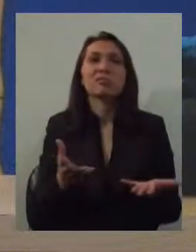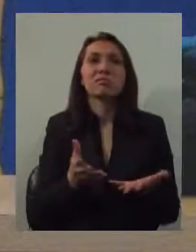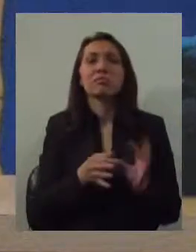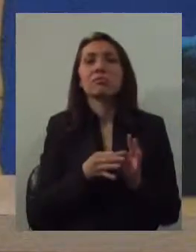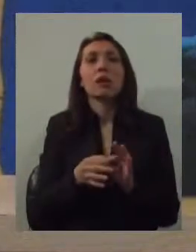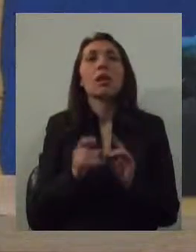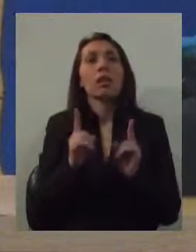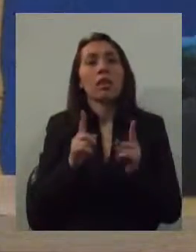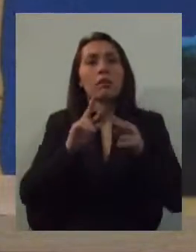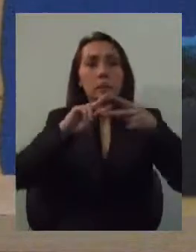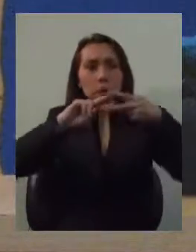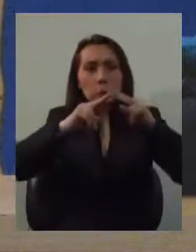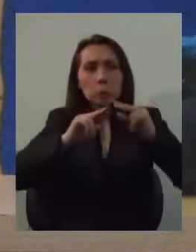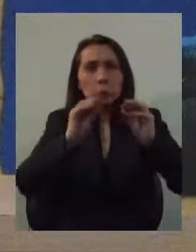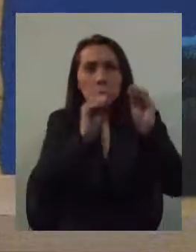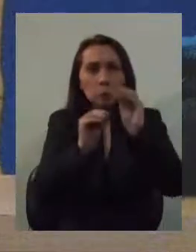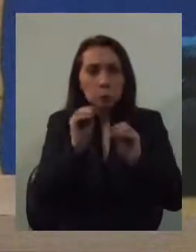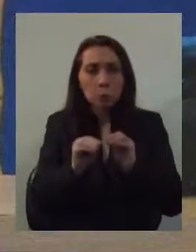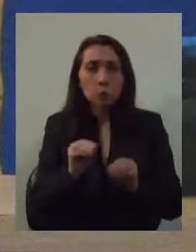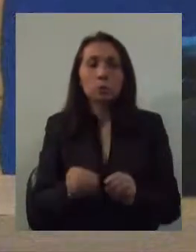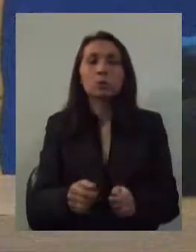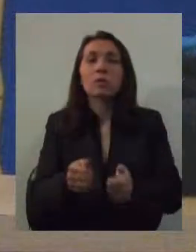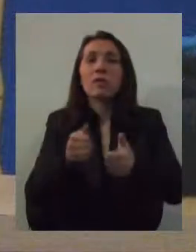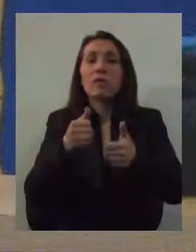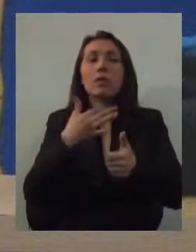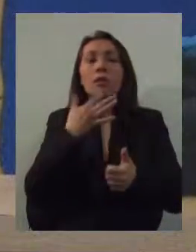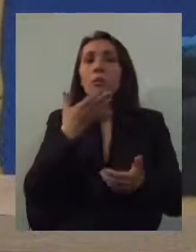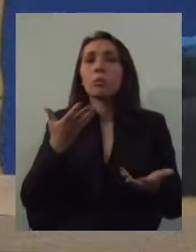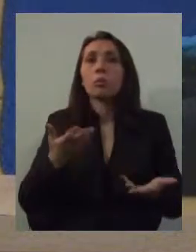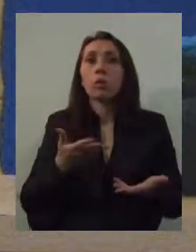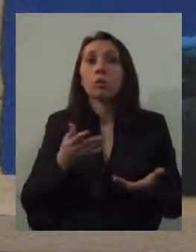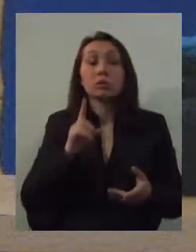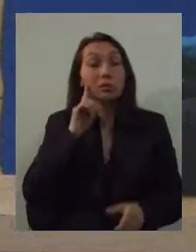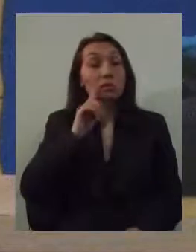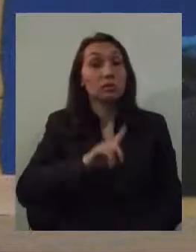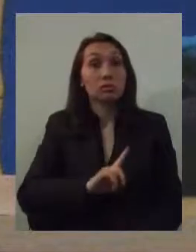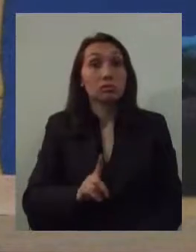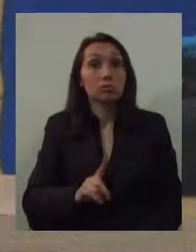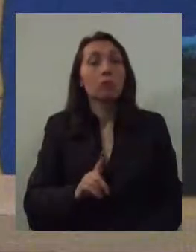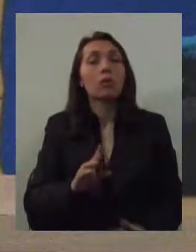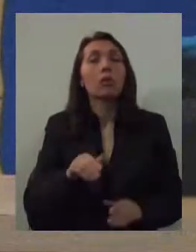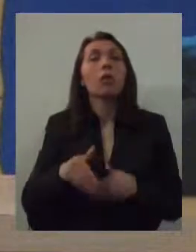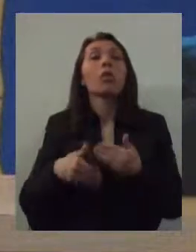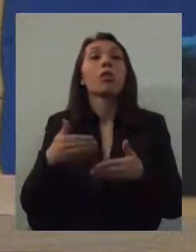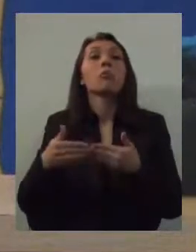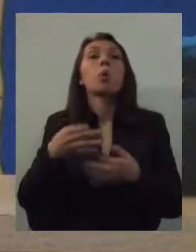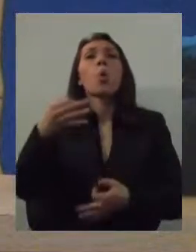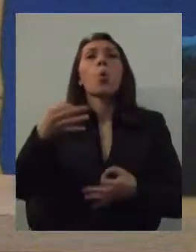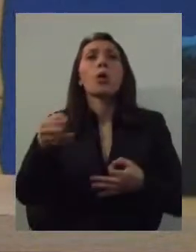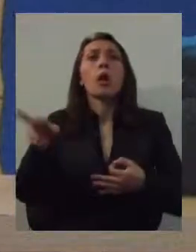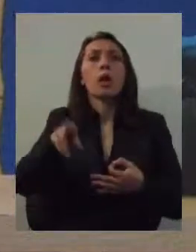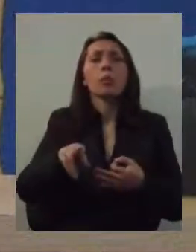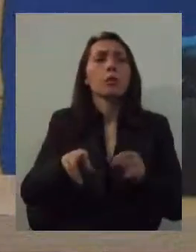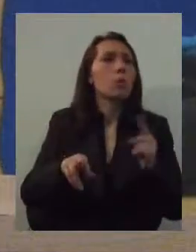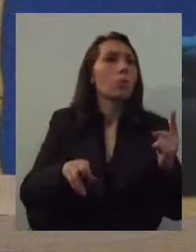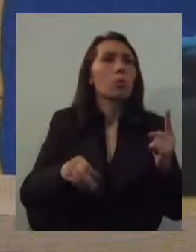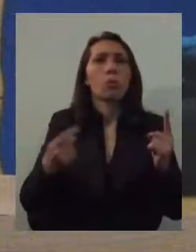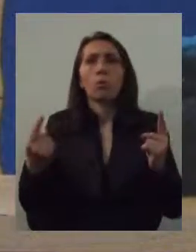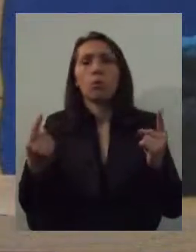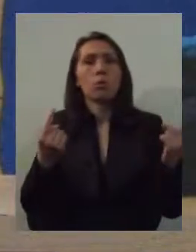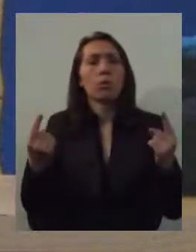hay que configurarla, hay que saber configurarla bien porque si no, se va a producir, luego va a haber juicios simultáneos y va a haber